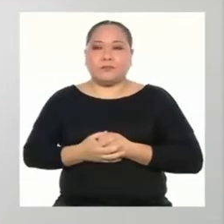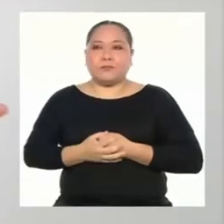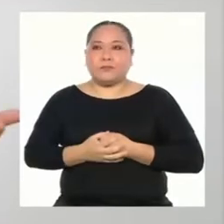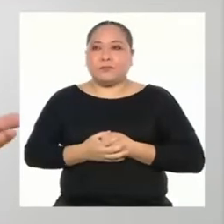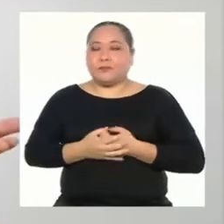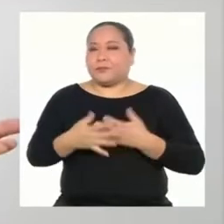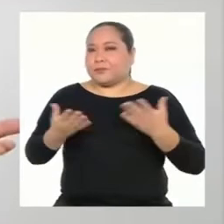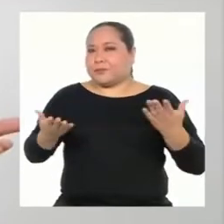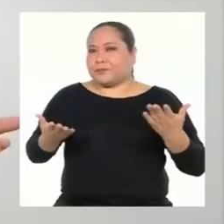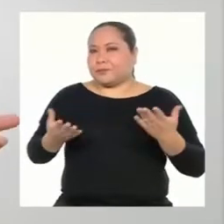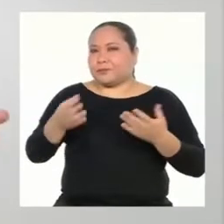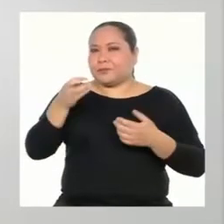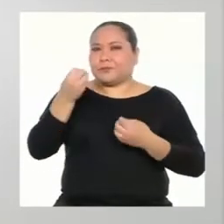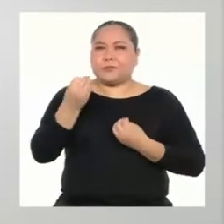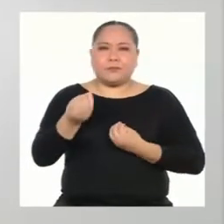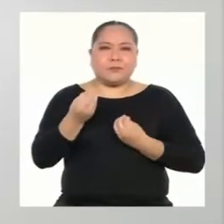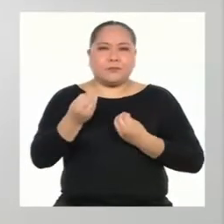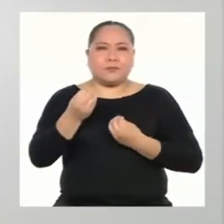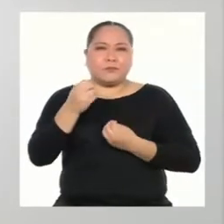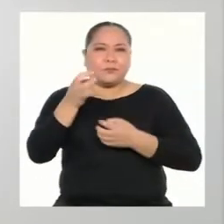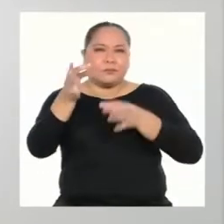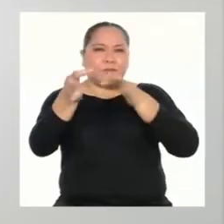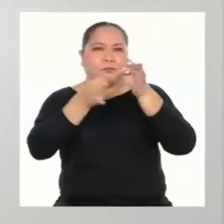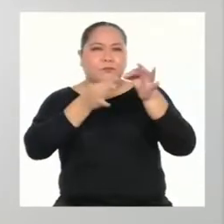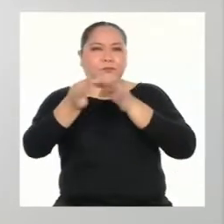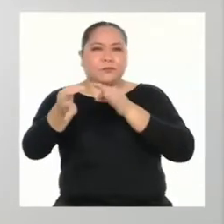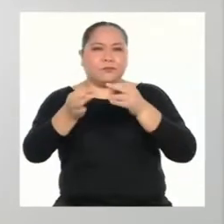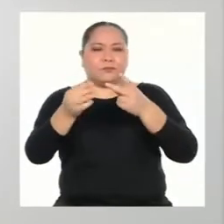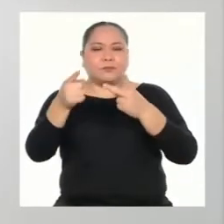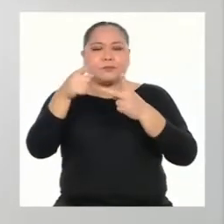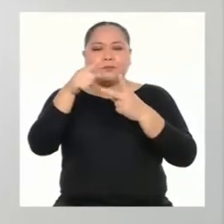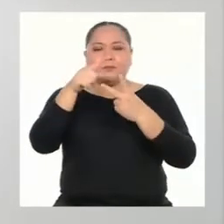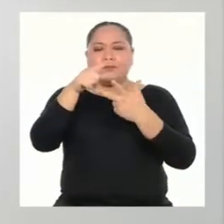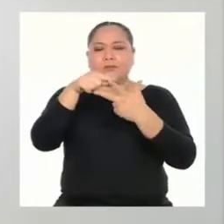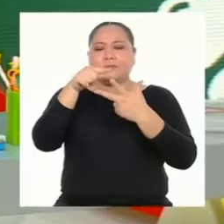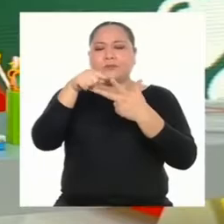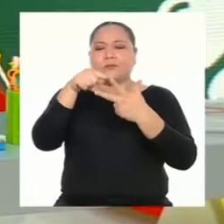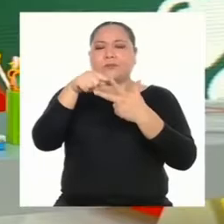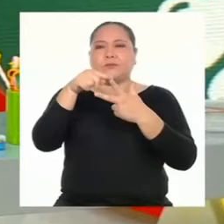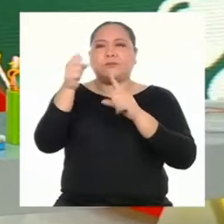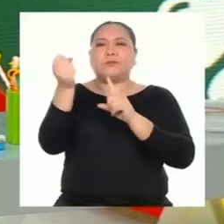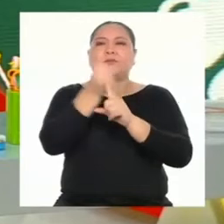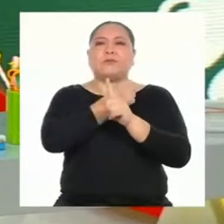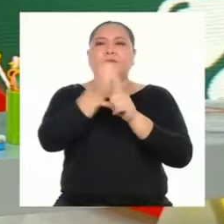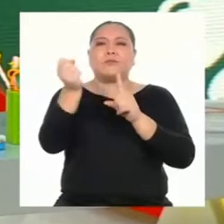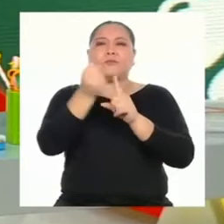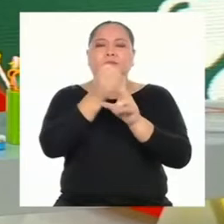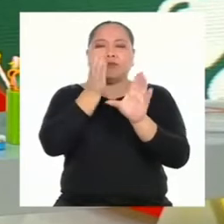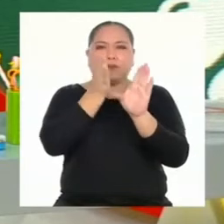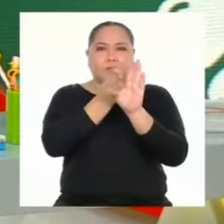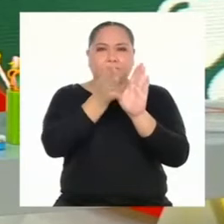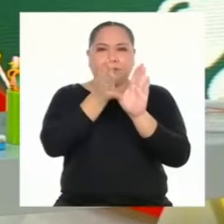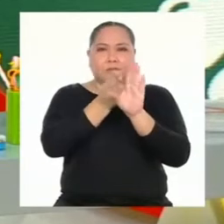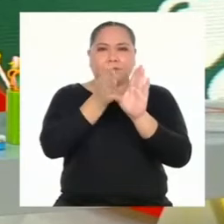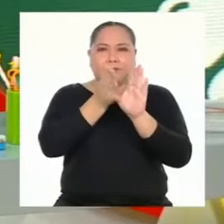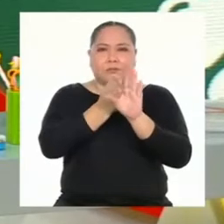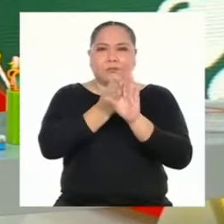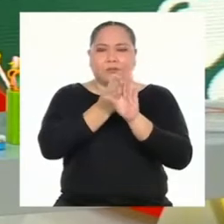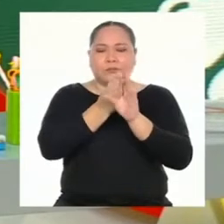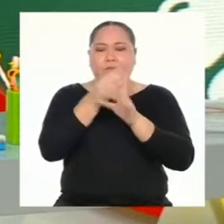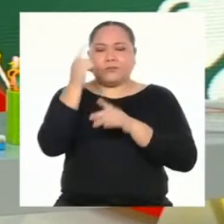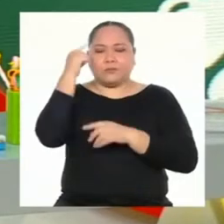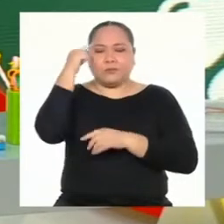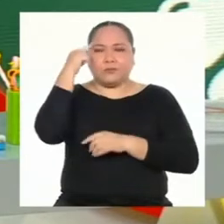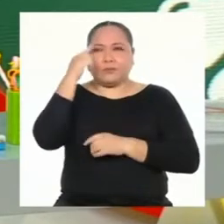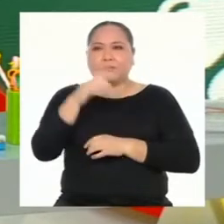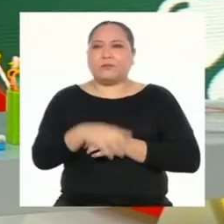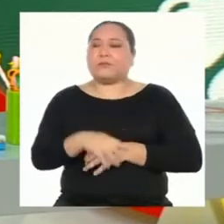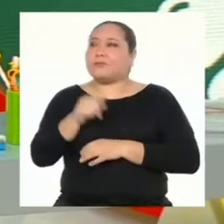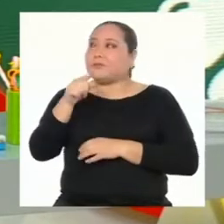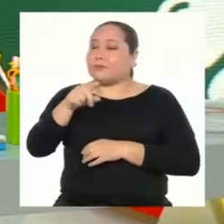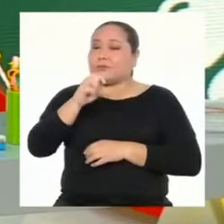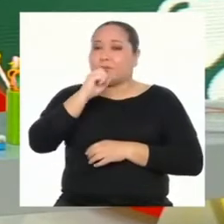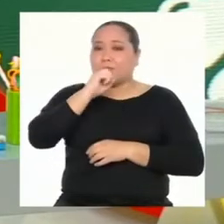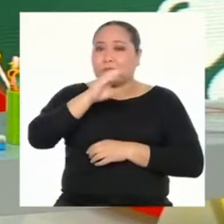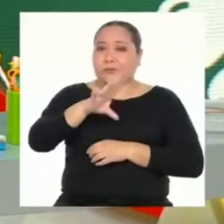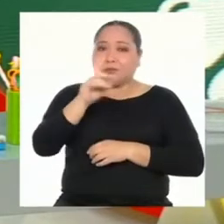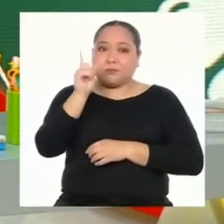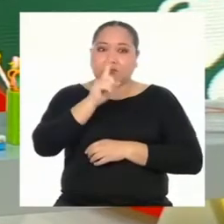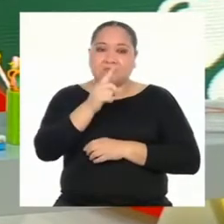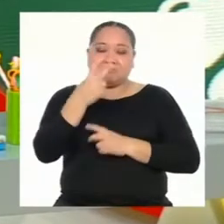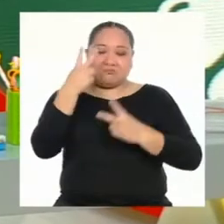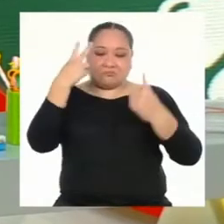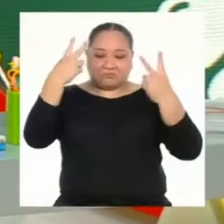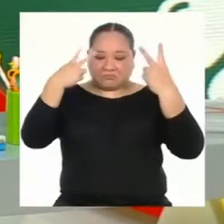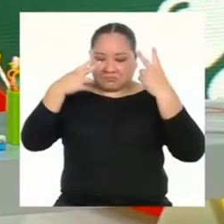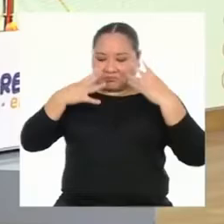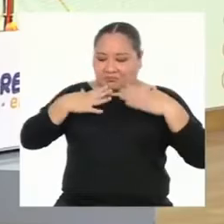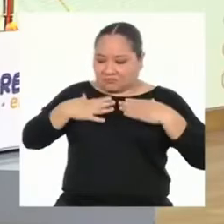¿Y cómo consideran que podemos definir la violencia psicológica? Como mencioné, en este tipo de violencia, los daños podrían no